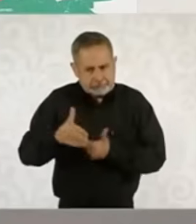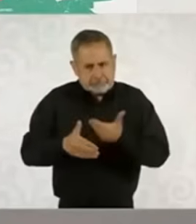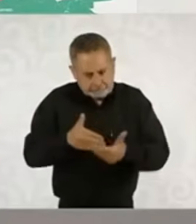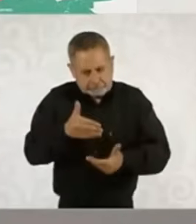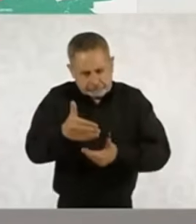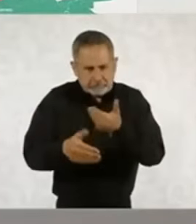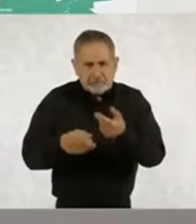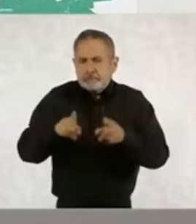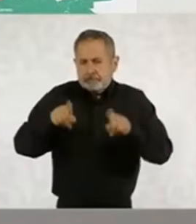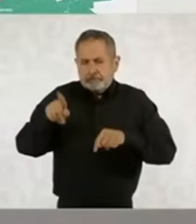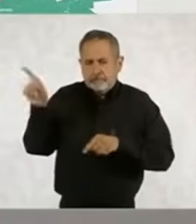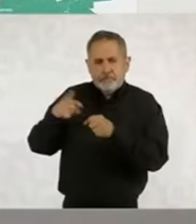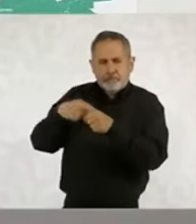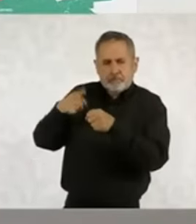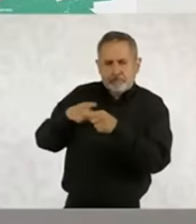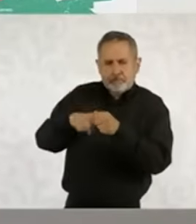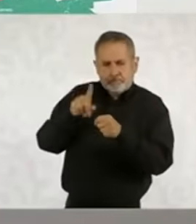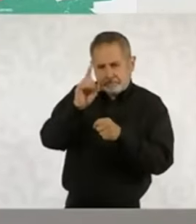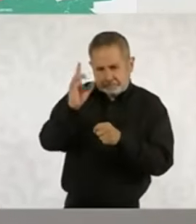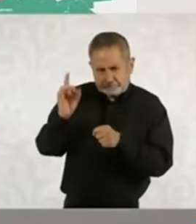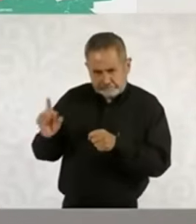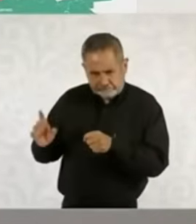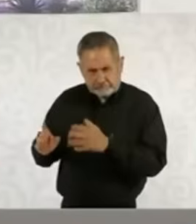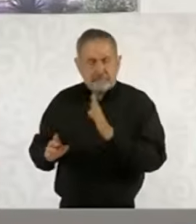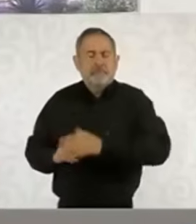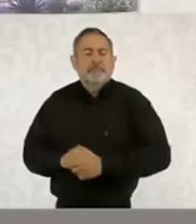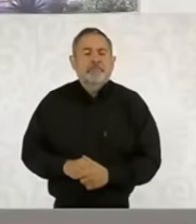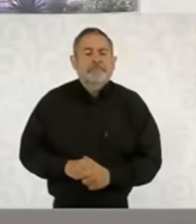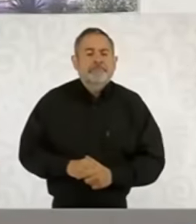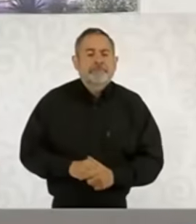dependiendo de los colores. La que sigue, por favor.